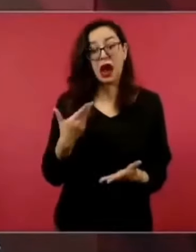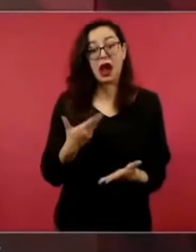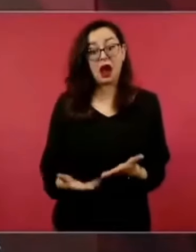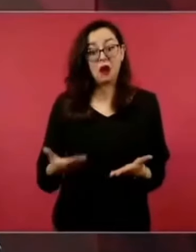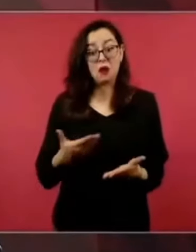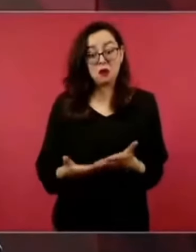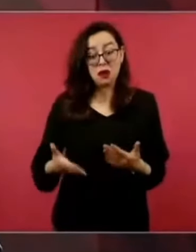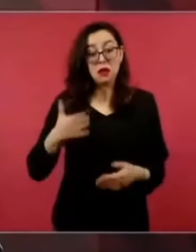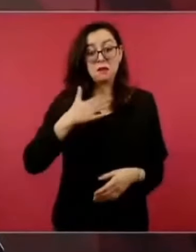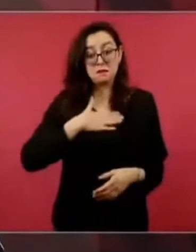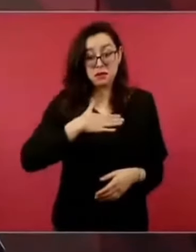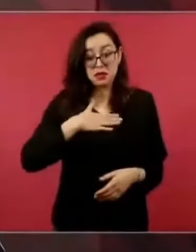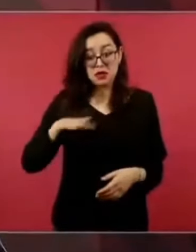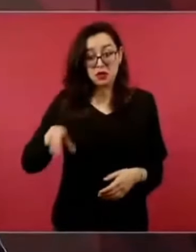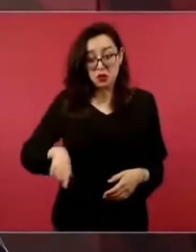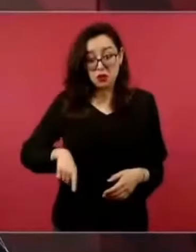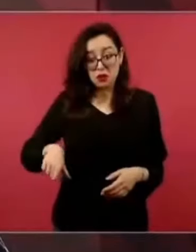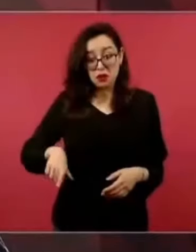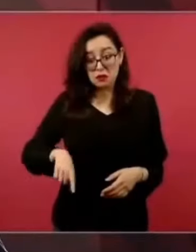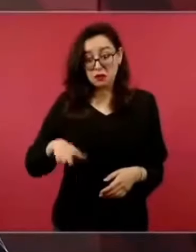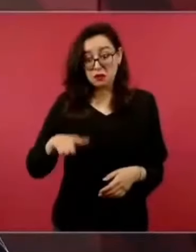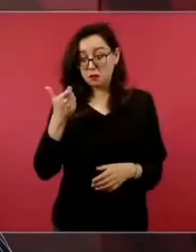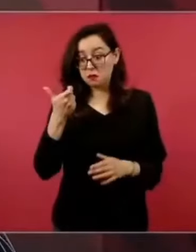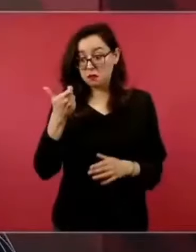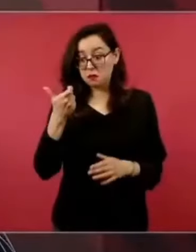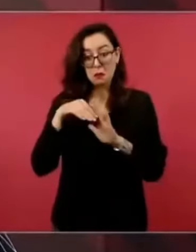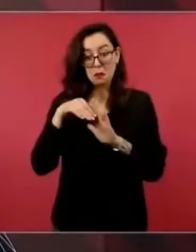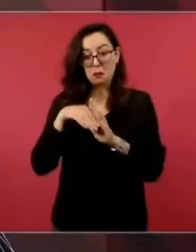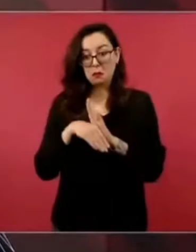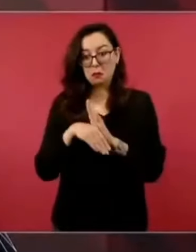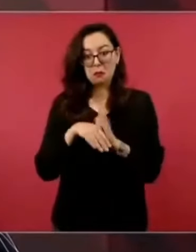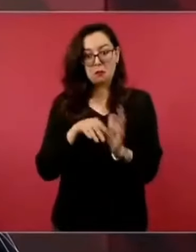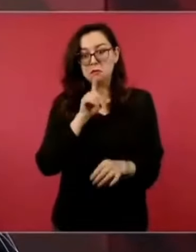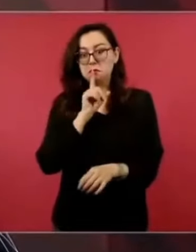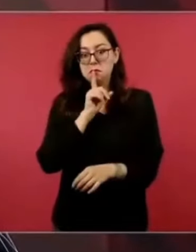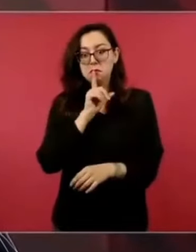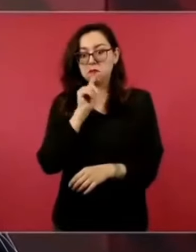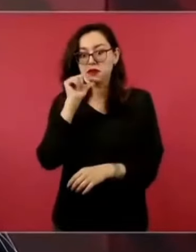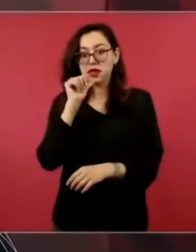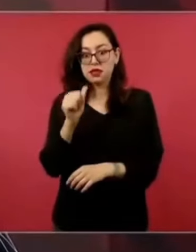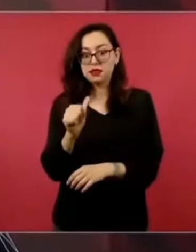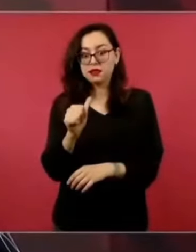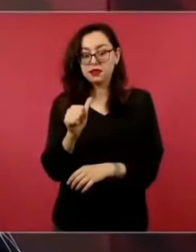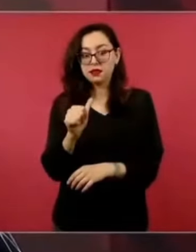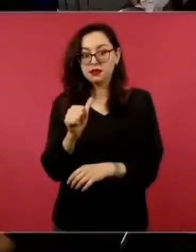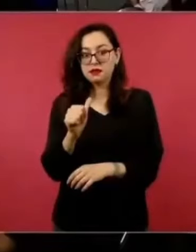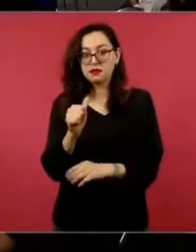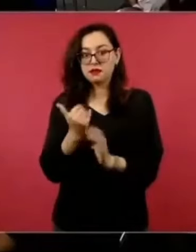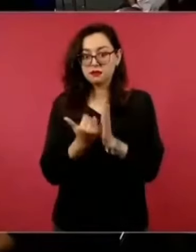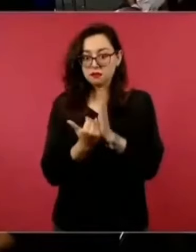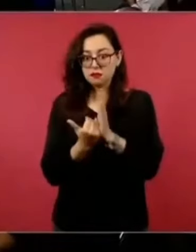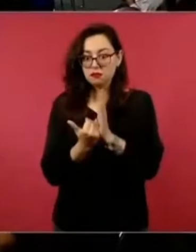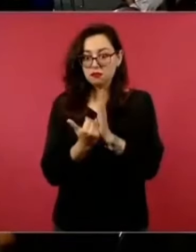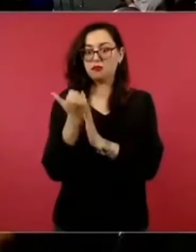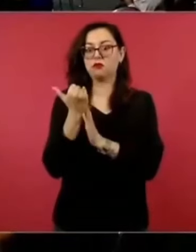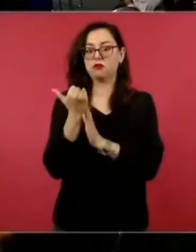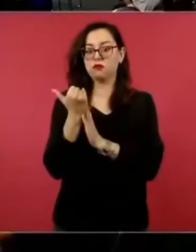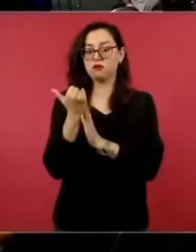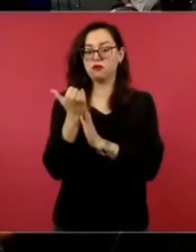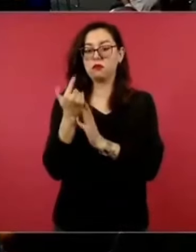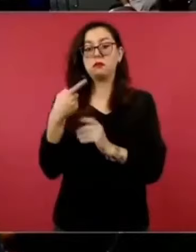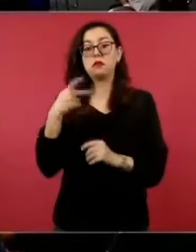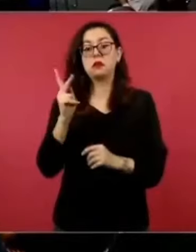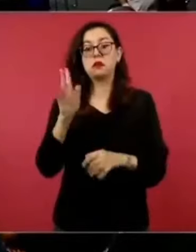nuestro Y eso como que pasa de noche pero lo devaluó